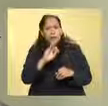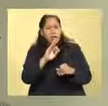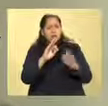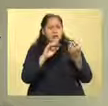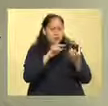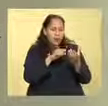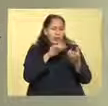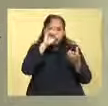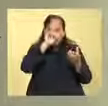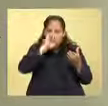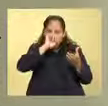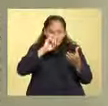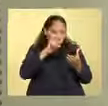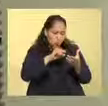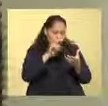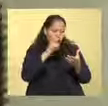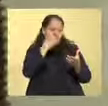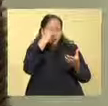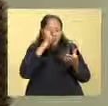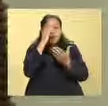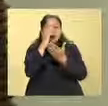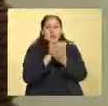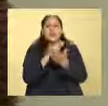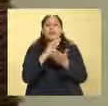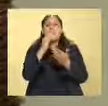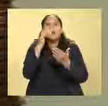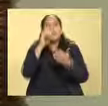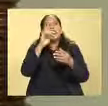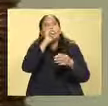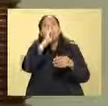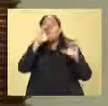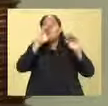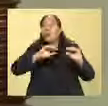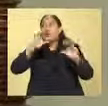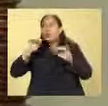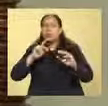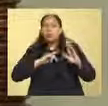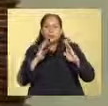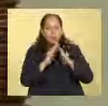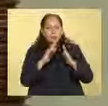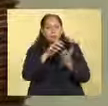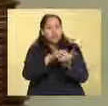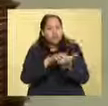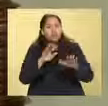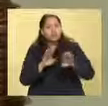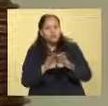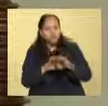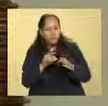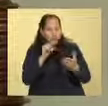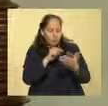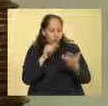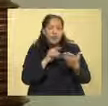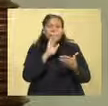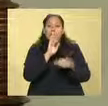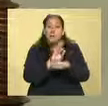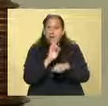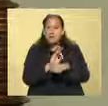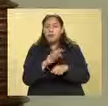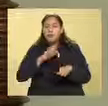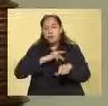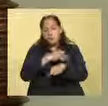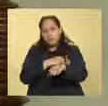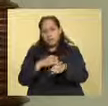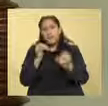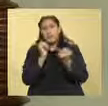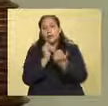Distrito Federal puedes descargar la guía de recomendaciones para la reducción del consumo de energía en tu hogar, que además traerá